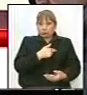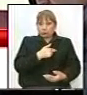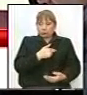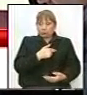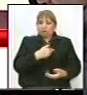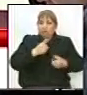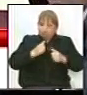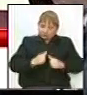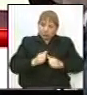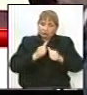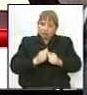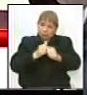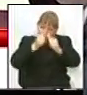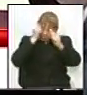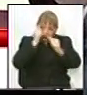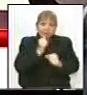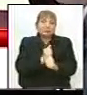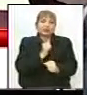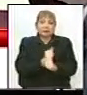seguir trabajando